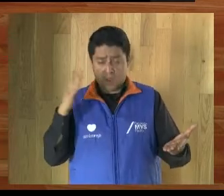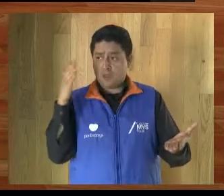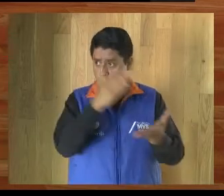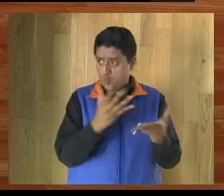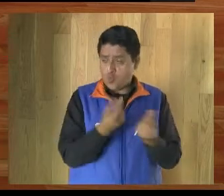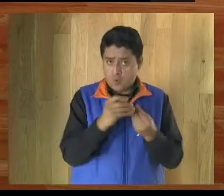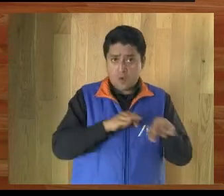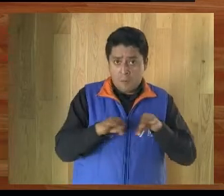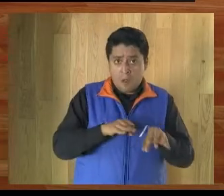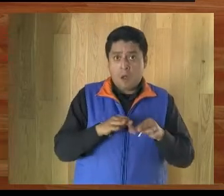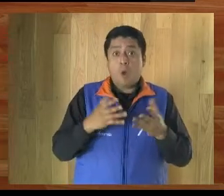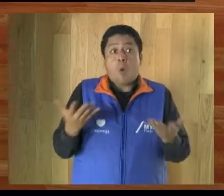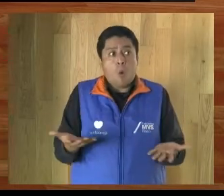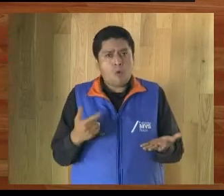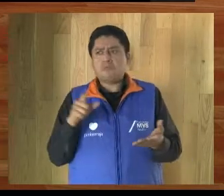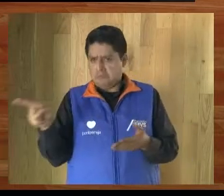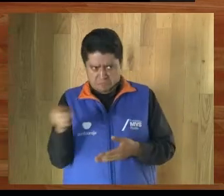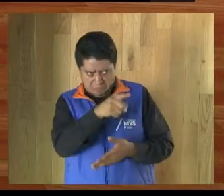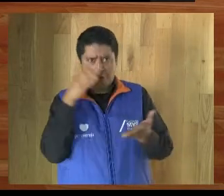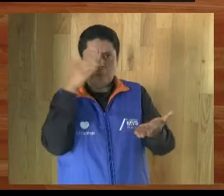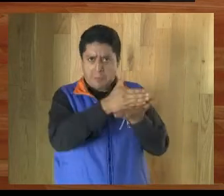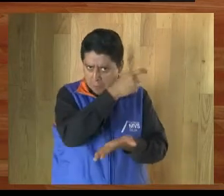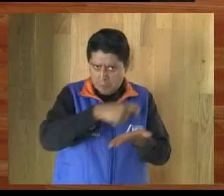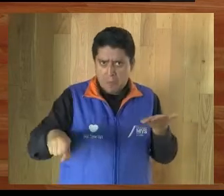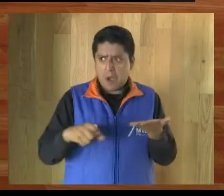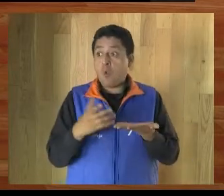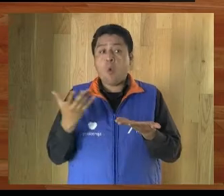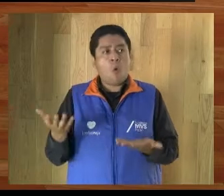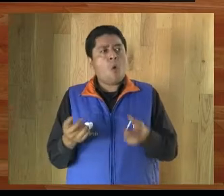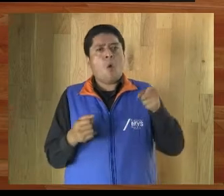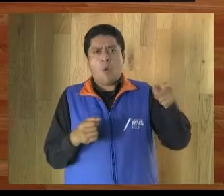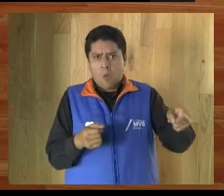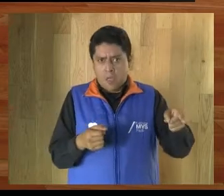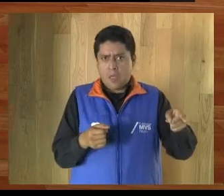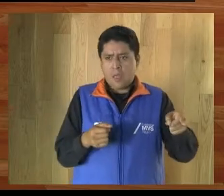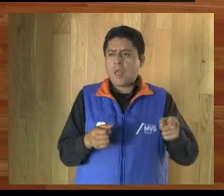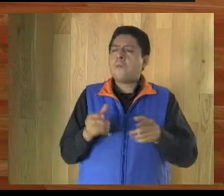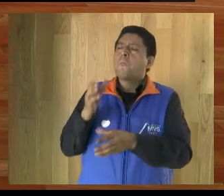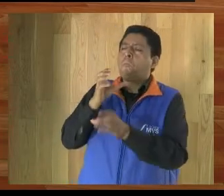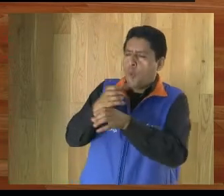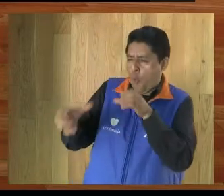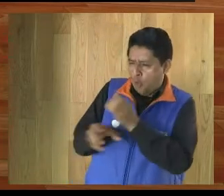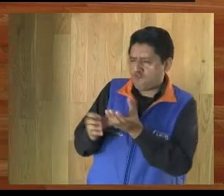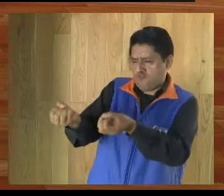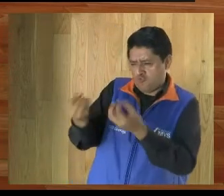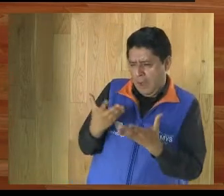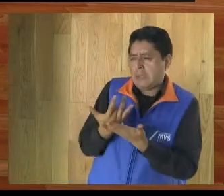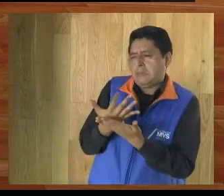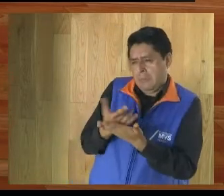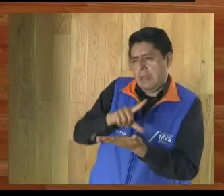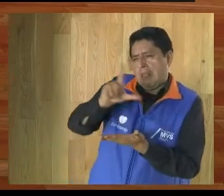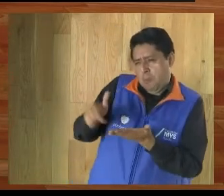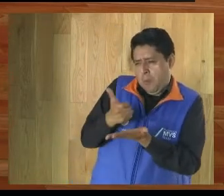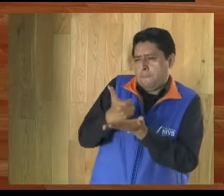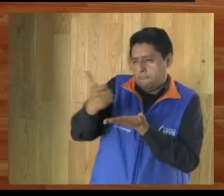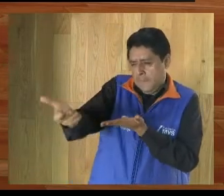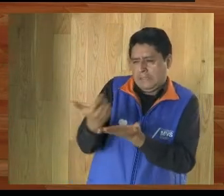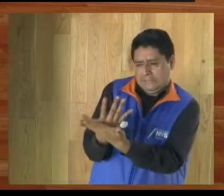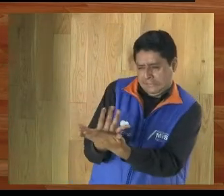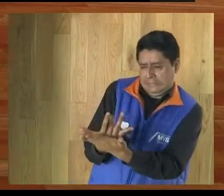sé que es una empresa que paga bien y que paga a tiempo, si en una ocasión, en 5 años, una vez se retrasa una